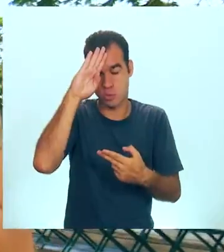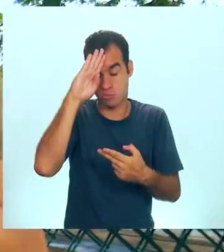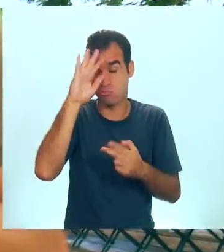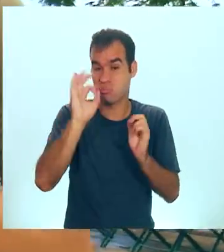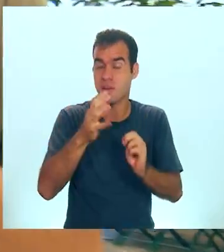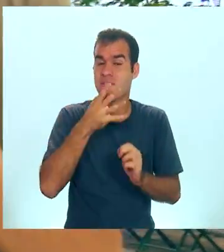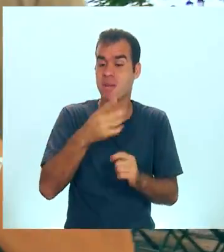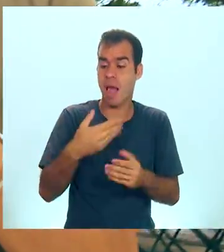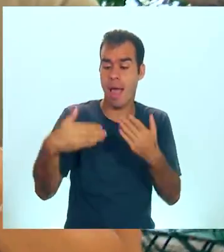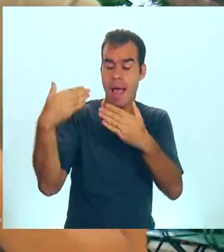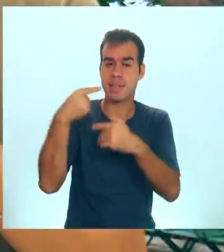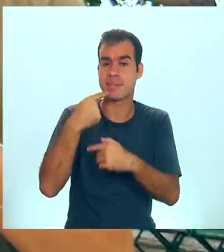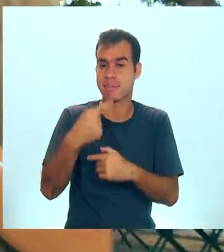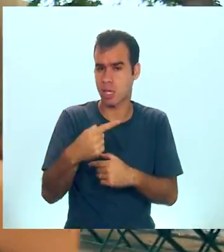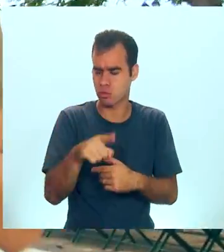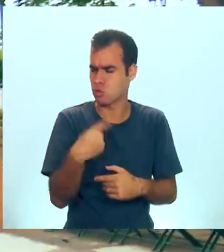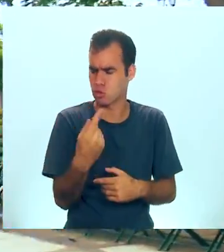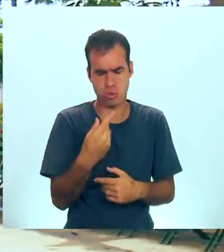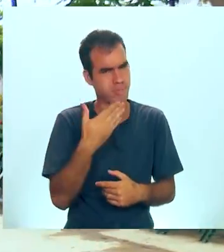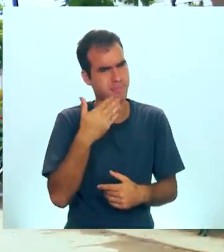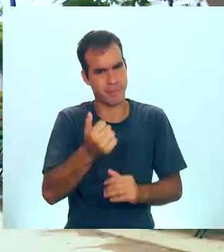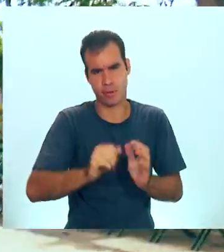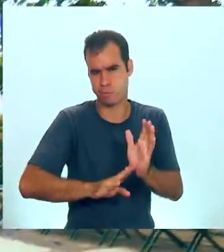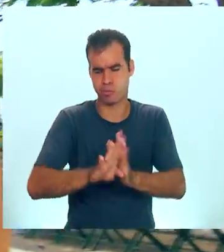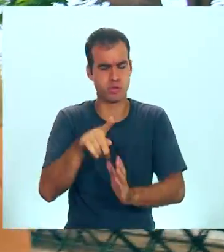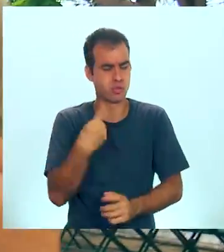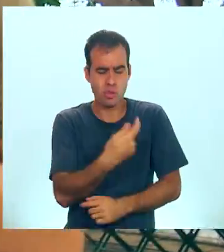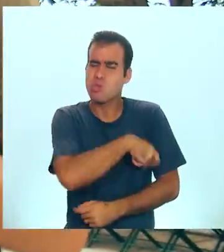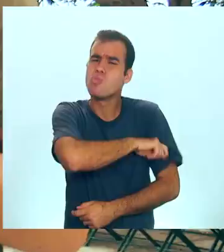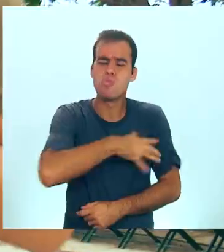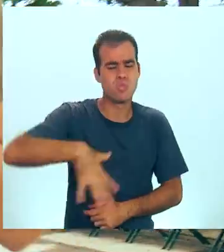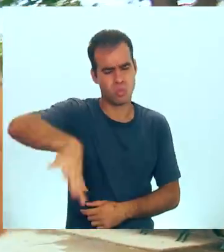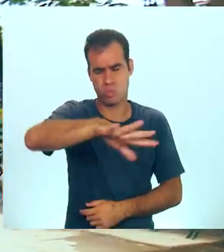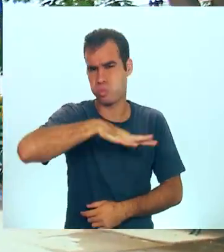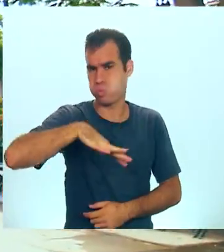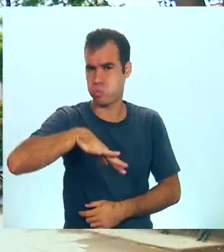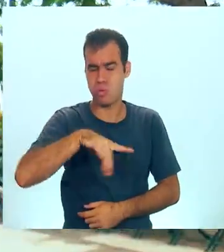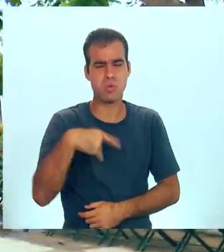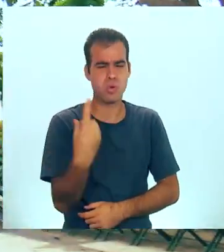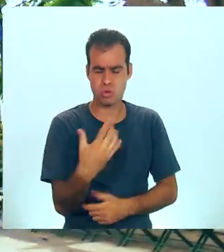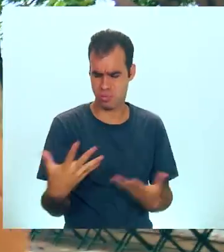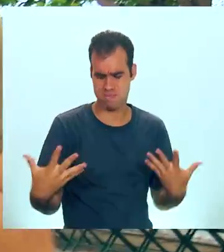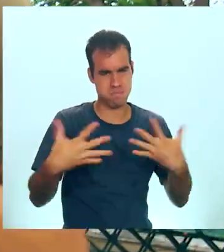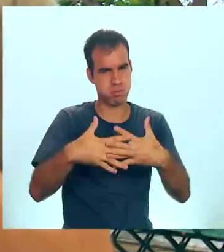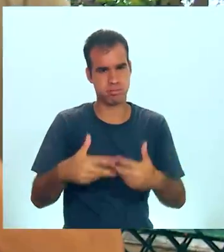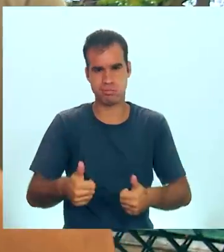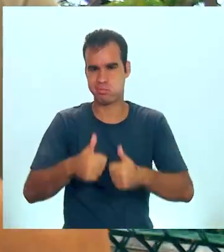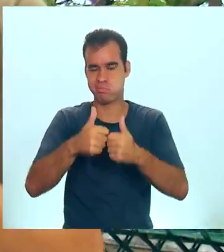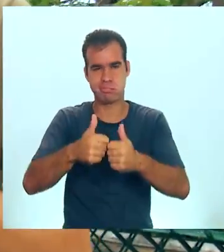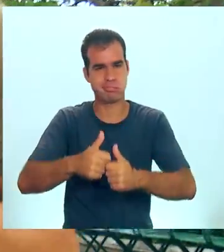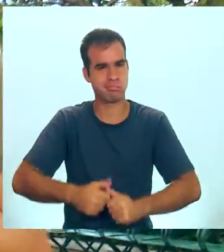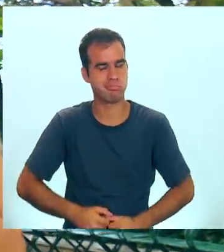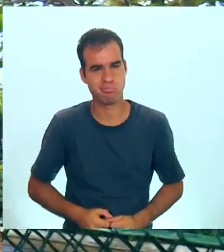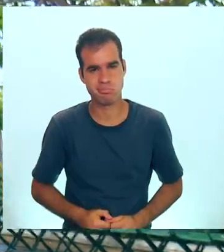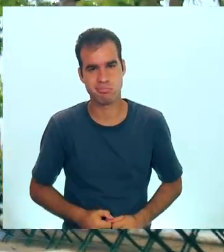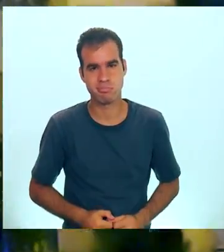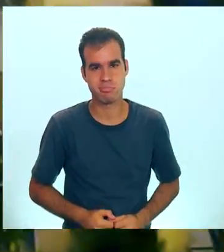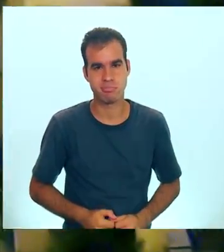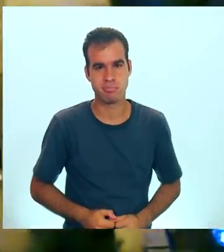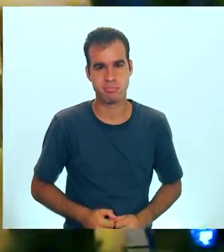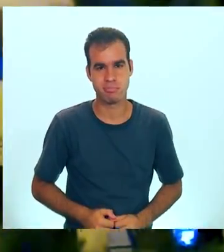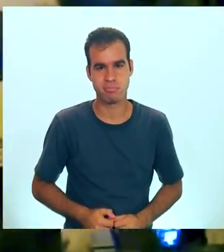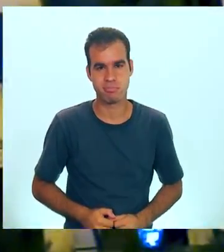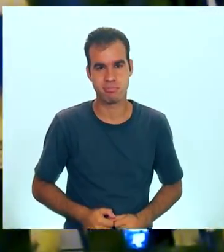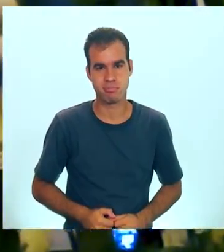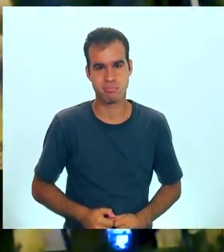expresó: somos algo más que nosotros mismos, somos pueblo, somos una idea, somos una esperanza, un ejemplo.